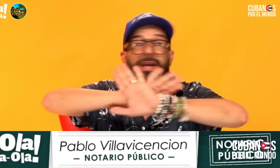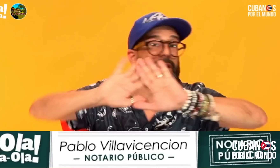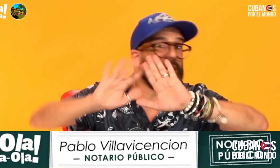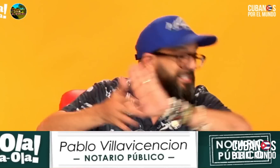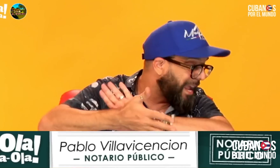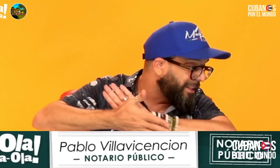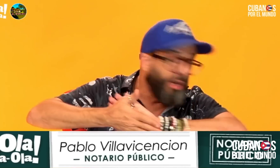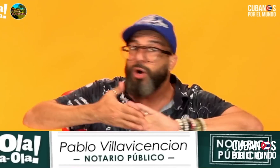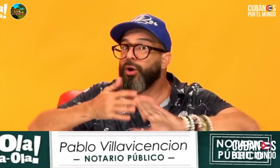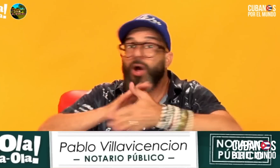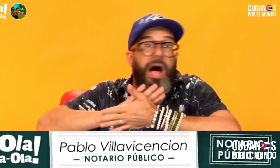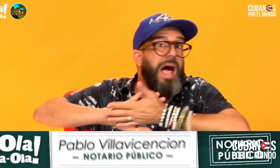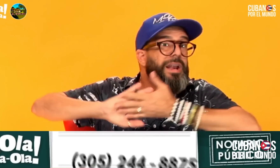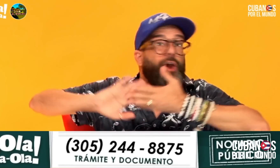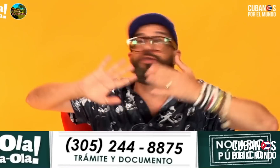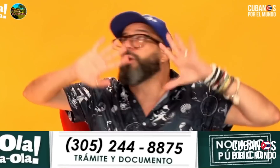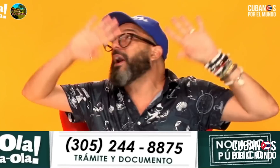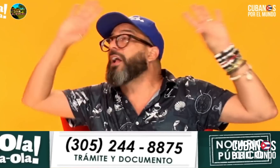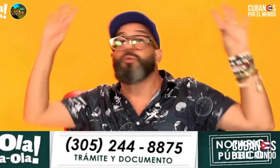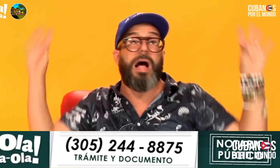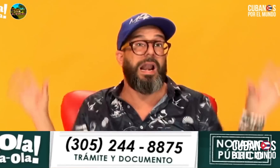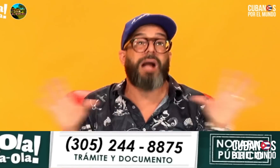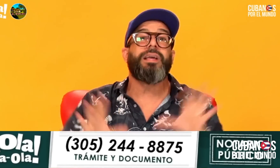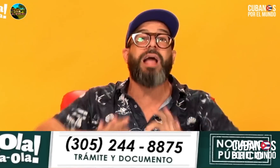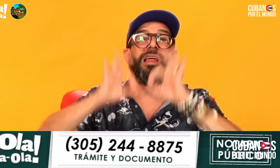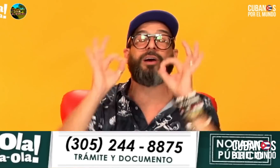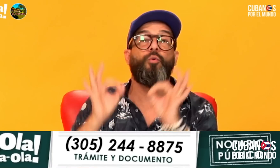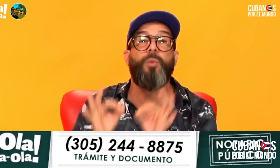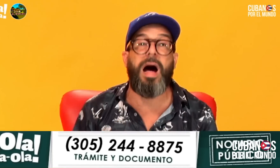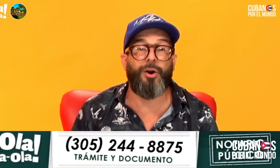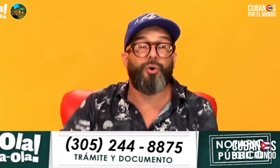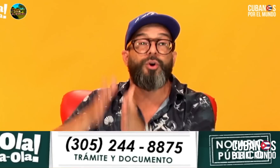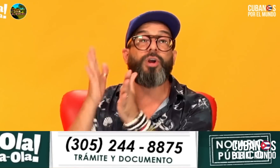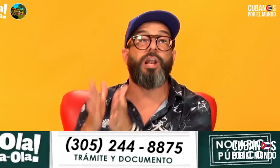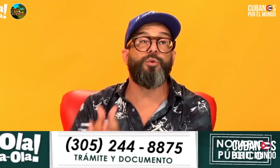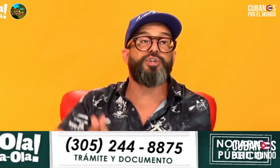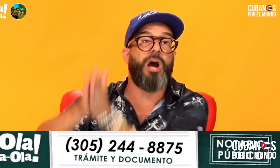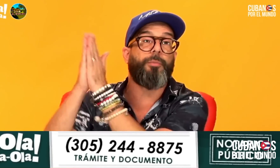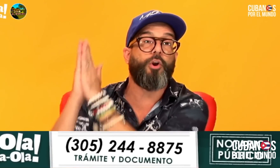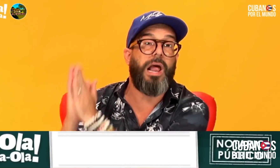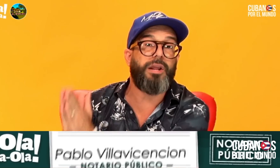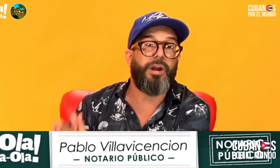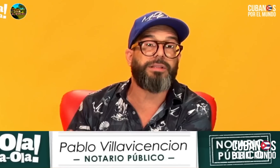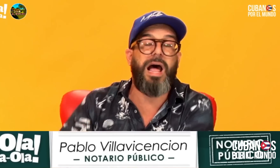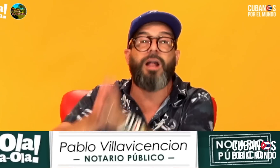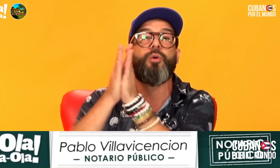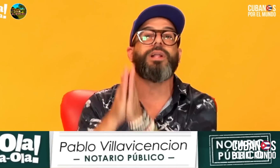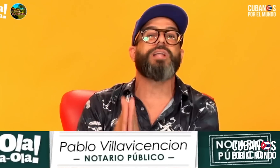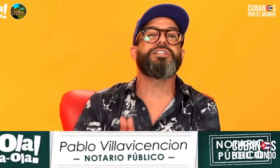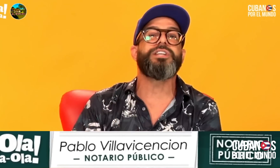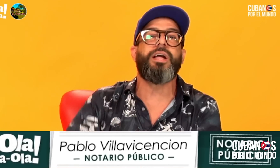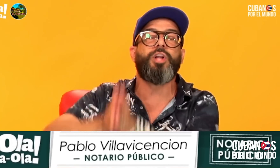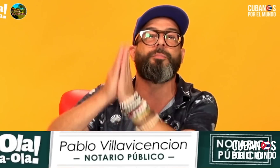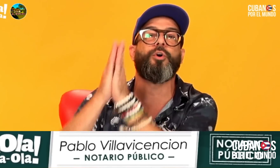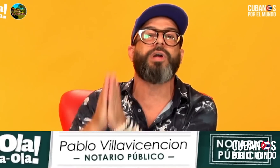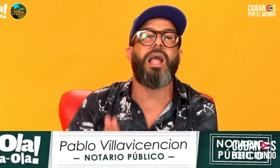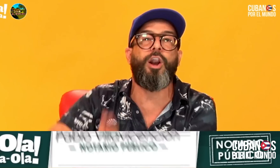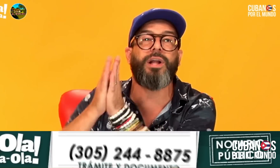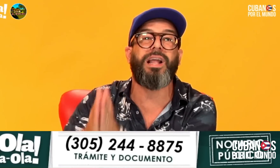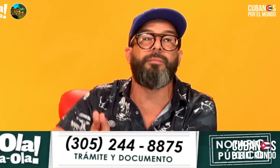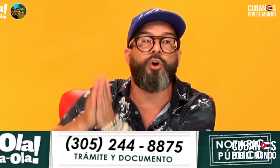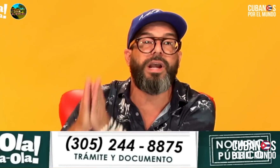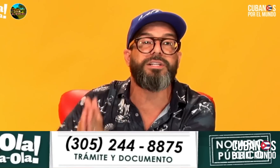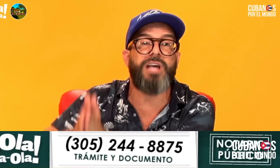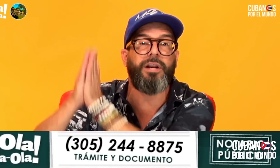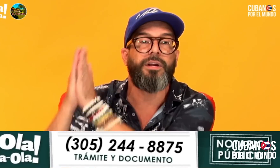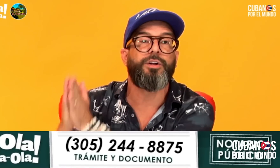Aquí nadie está haciendo, ay, lo sobrenatural. Aquí cada cubano que lucha por la libertad lo está haciendo porque es